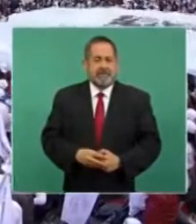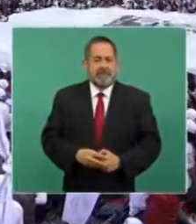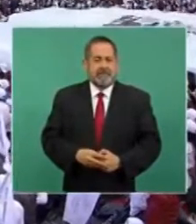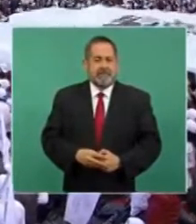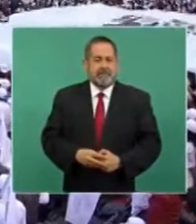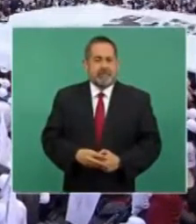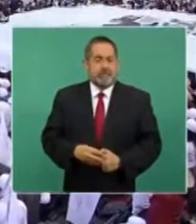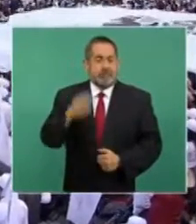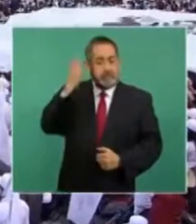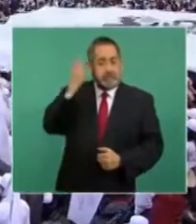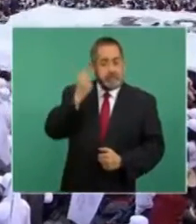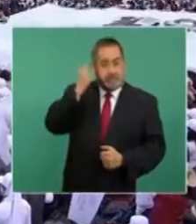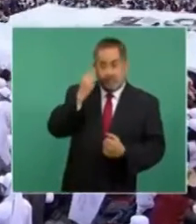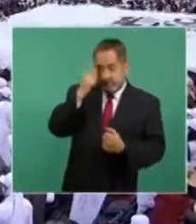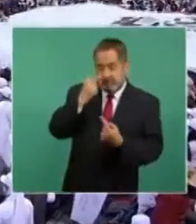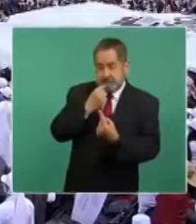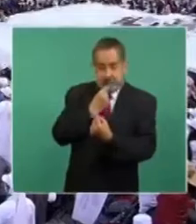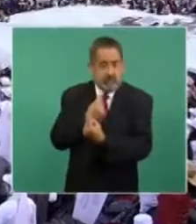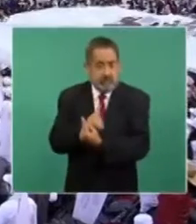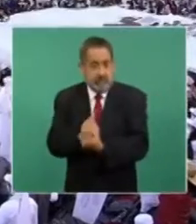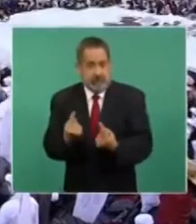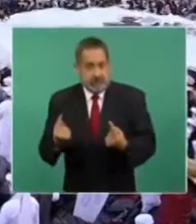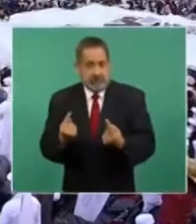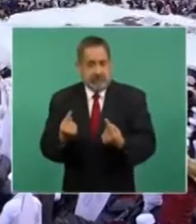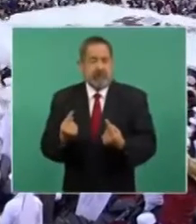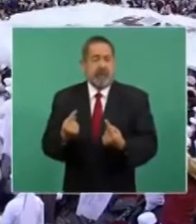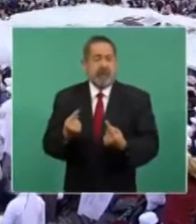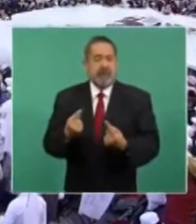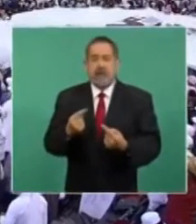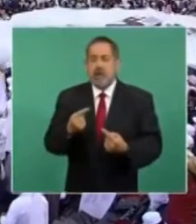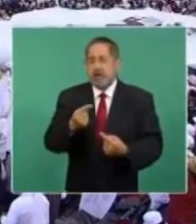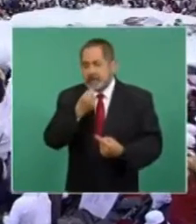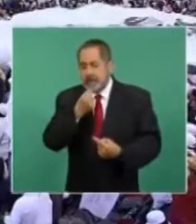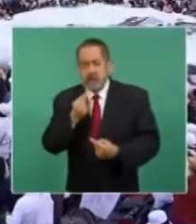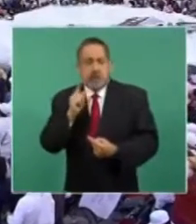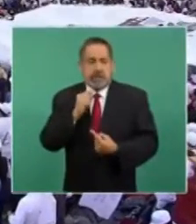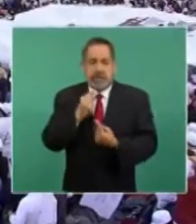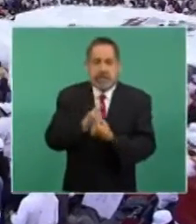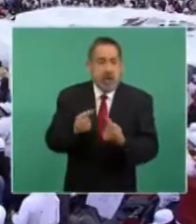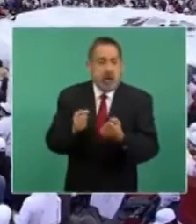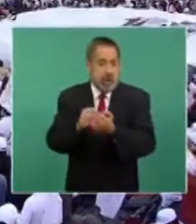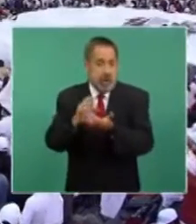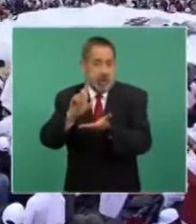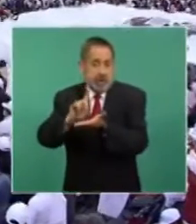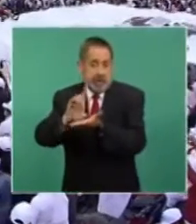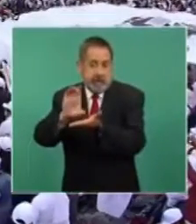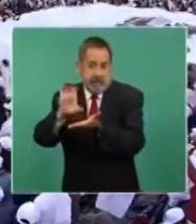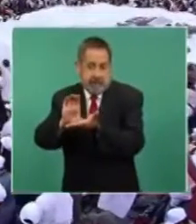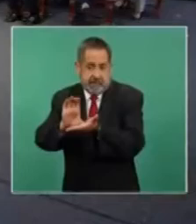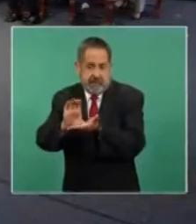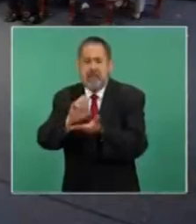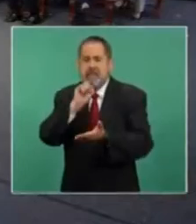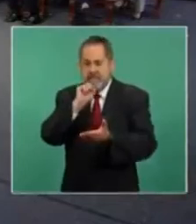Aumentaremos la pensión para niñas y niños con discapacidad.